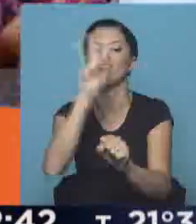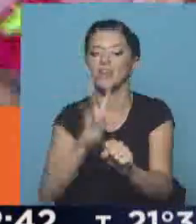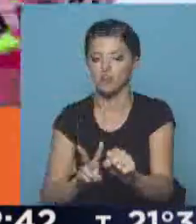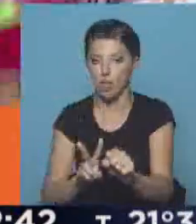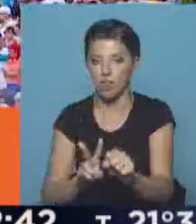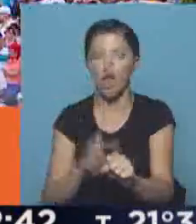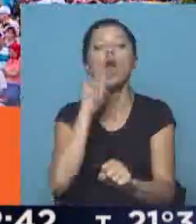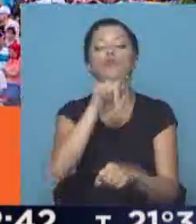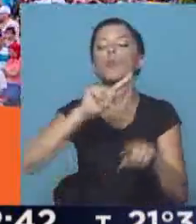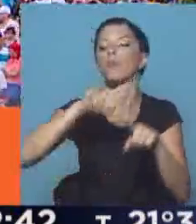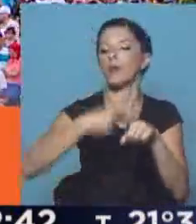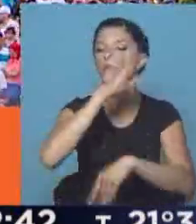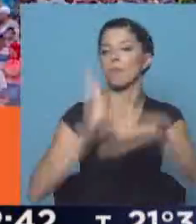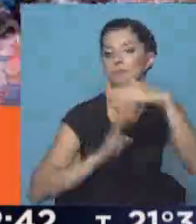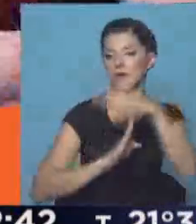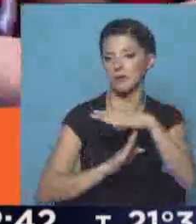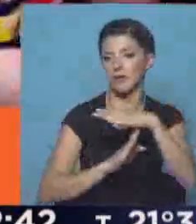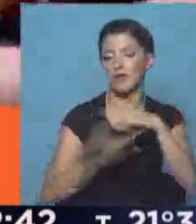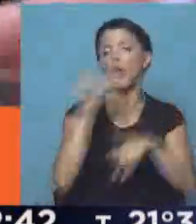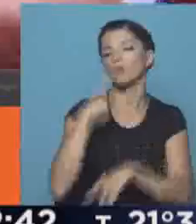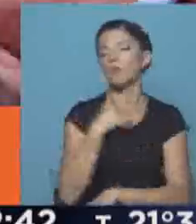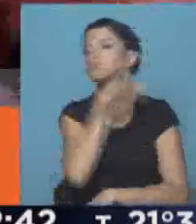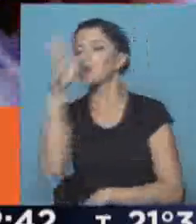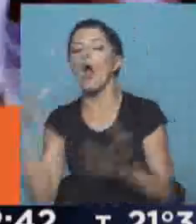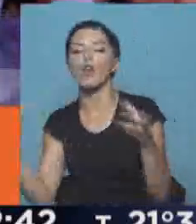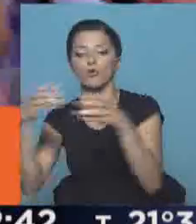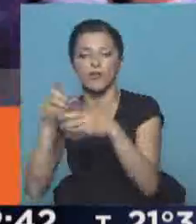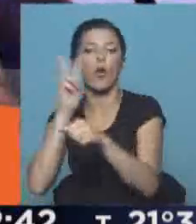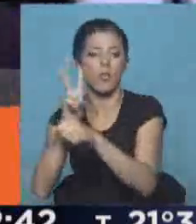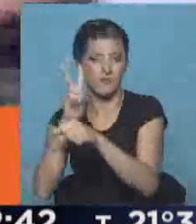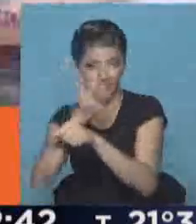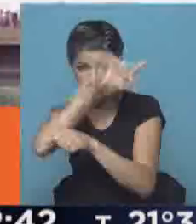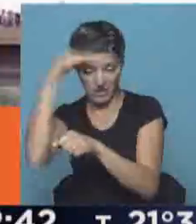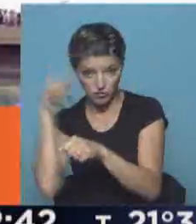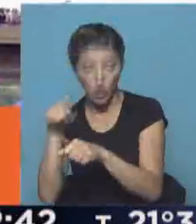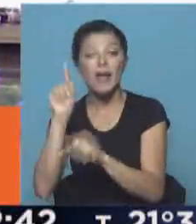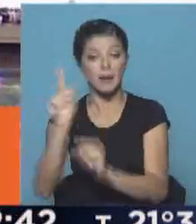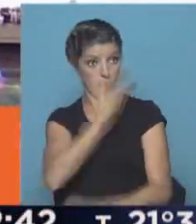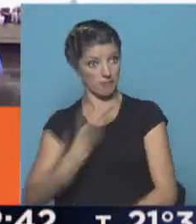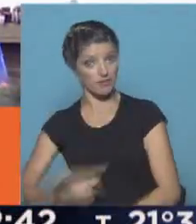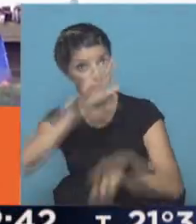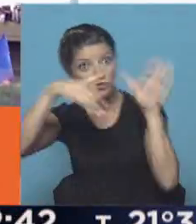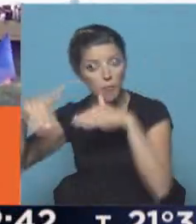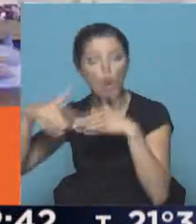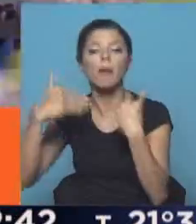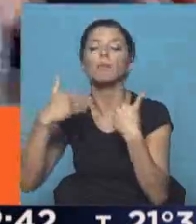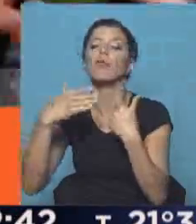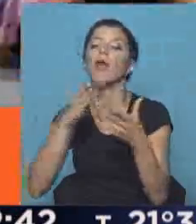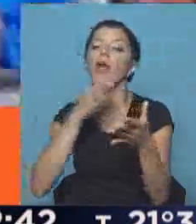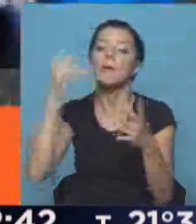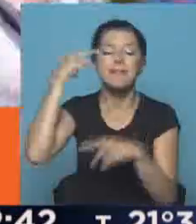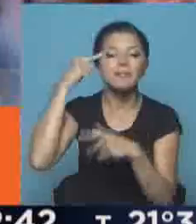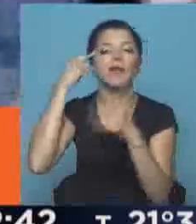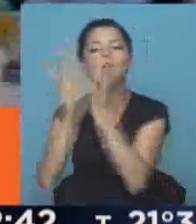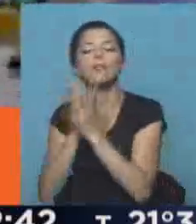dirigentes no se presentaron a una sesión del Consejo de Defensa de la Nación convocada por Maduro para evaluar los escenarios posibles de un